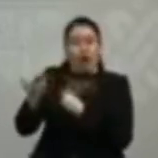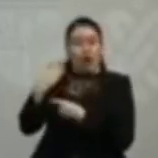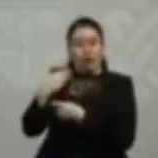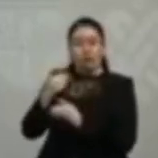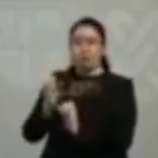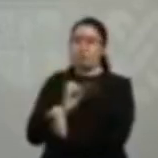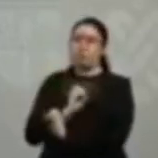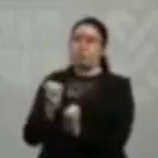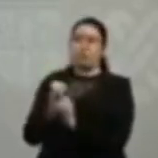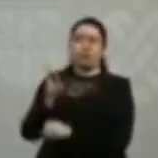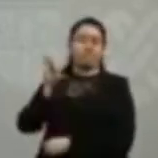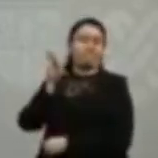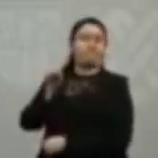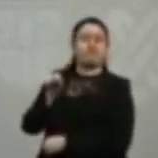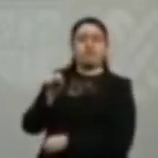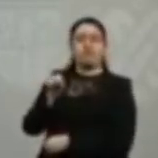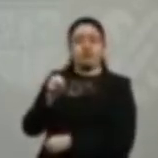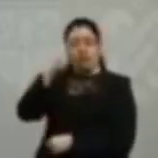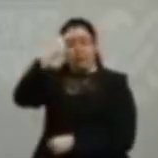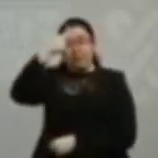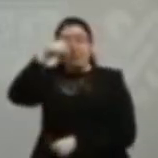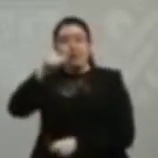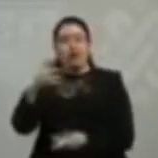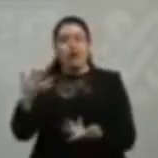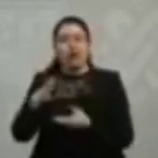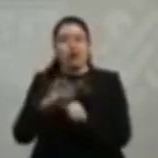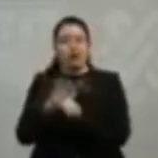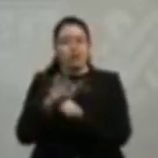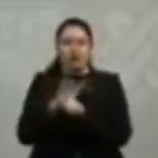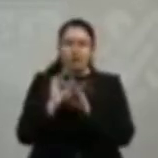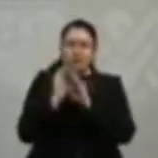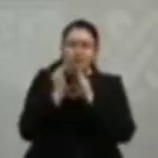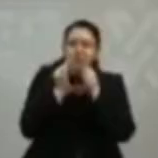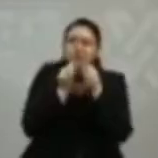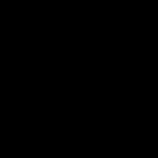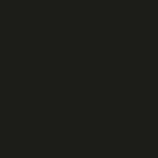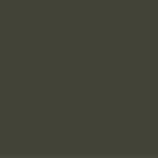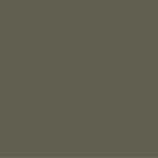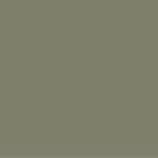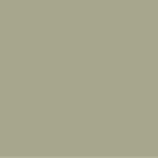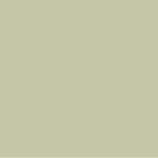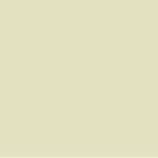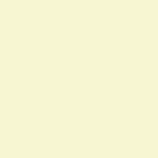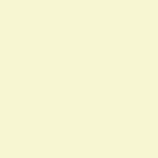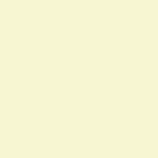para poder acordar rutas y condiciones mínimas de manifestación.